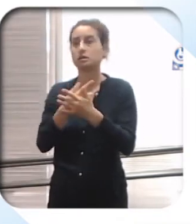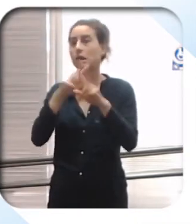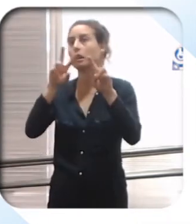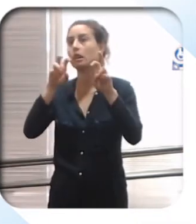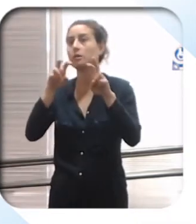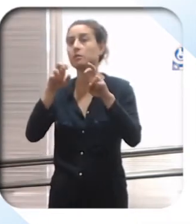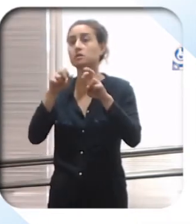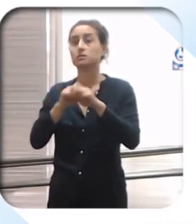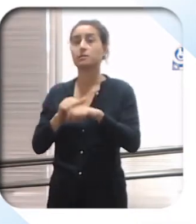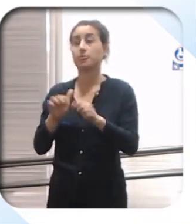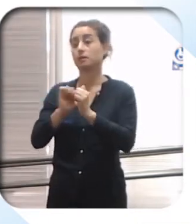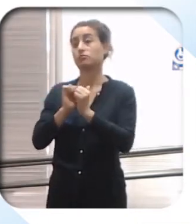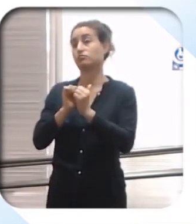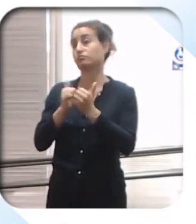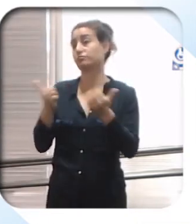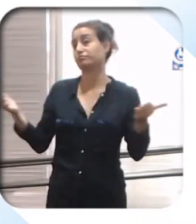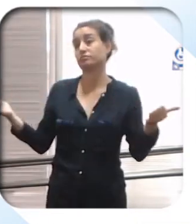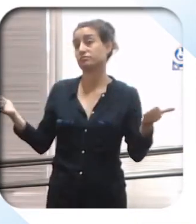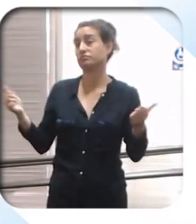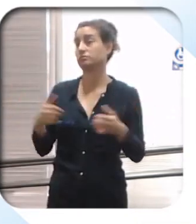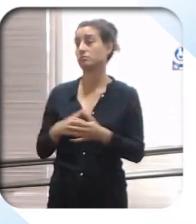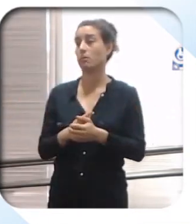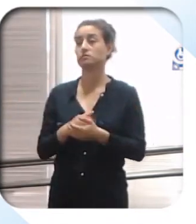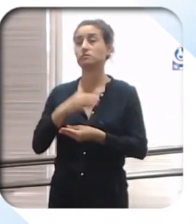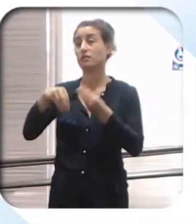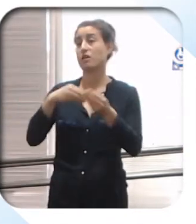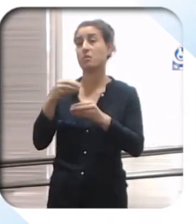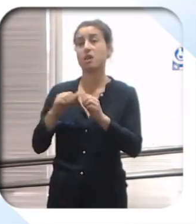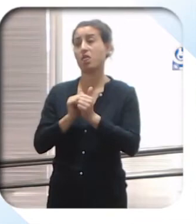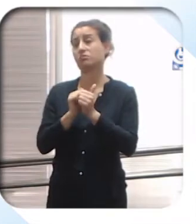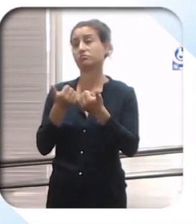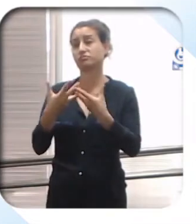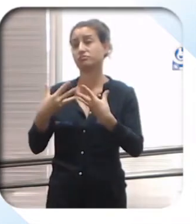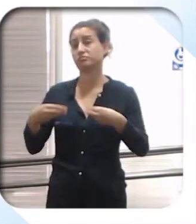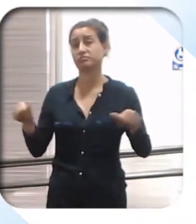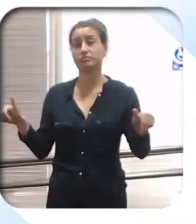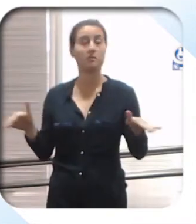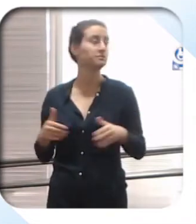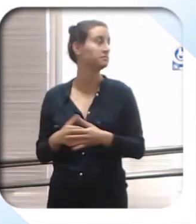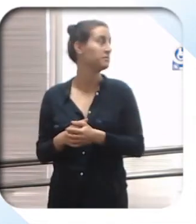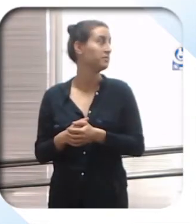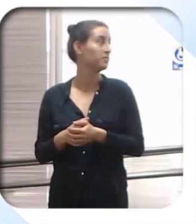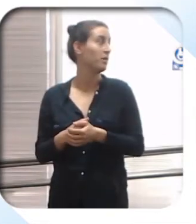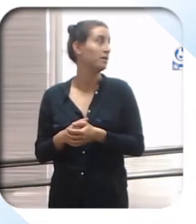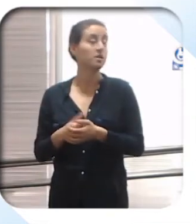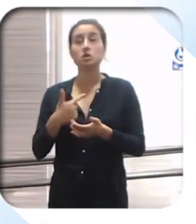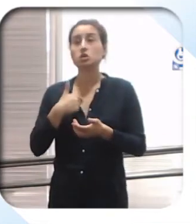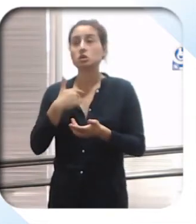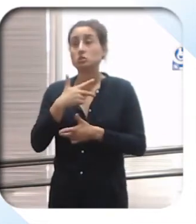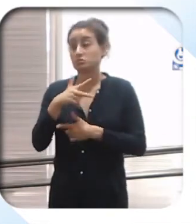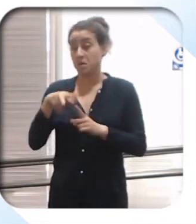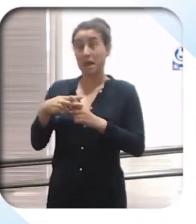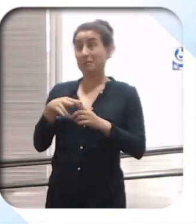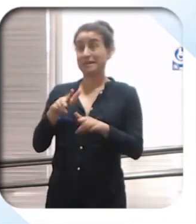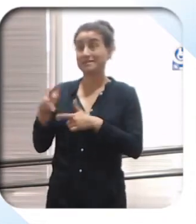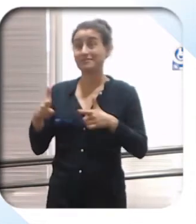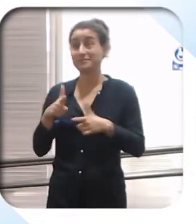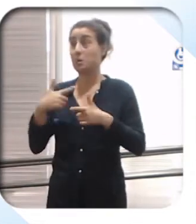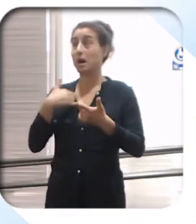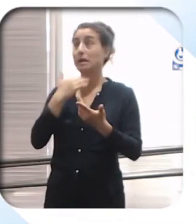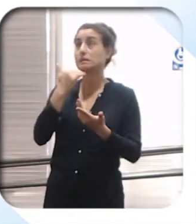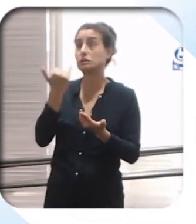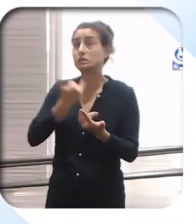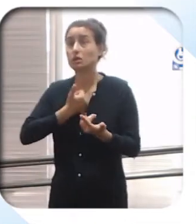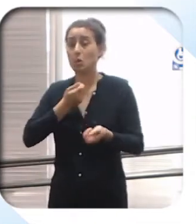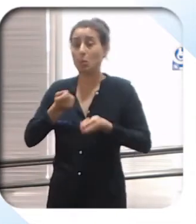temas, se produce la desestructuración familiar. Una cosa casi inevitable cuando uno no tiene herramientas y no sabe